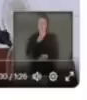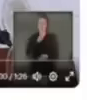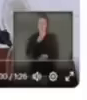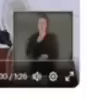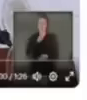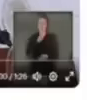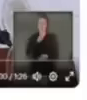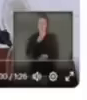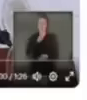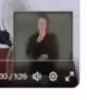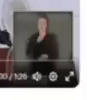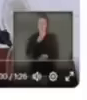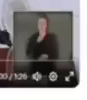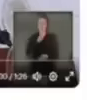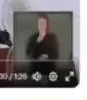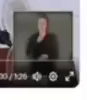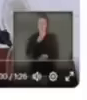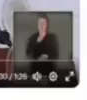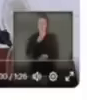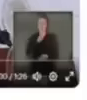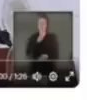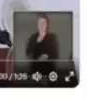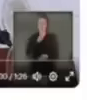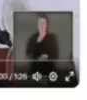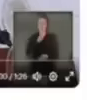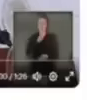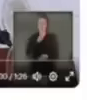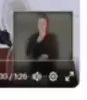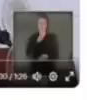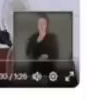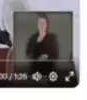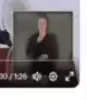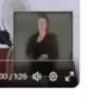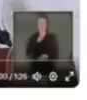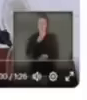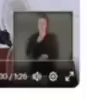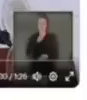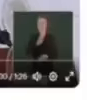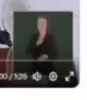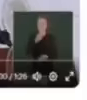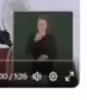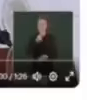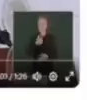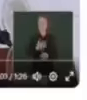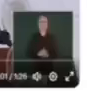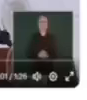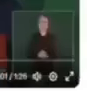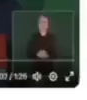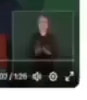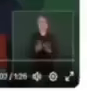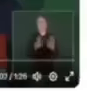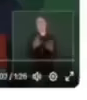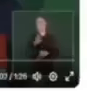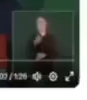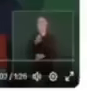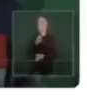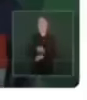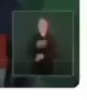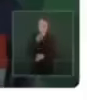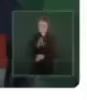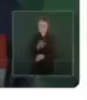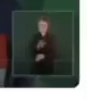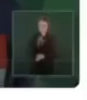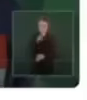contundente a estos ejercicios de las organizaciones estadounidenses. Vamos a escuchar. No es cierto,